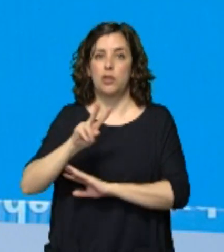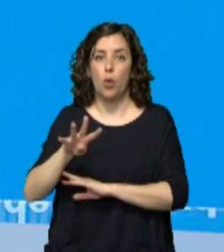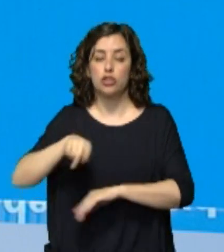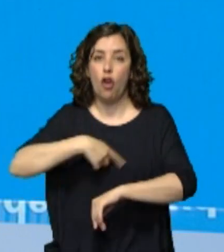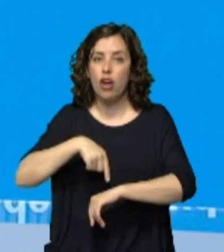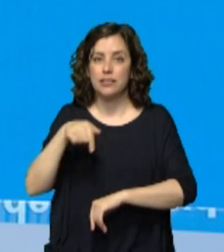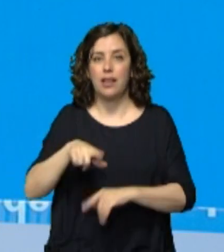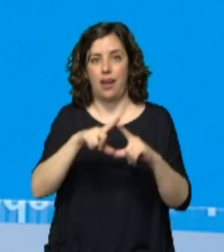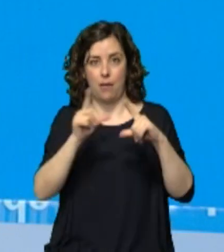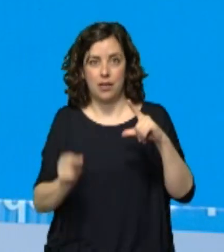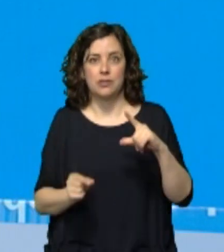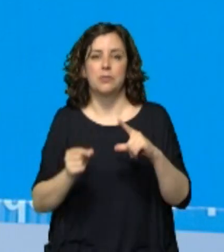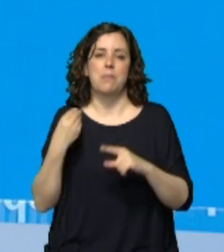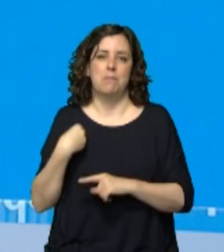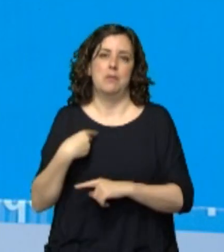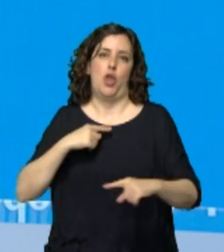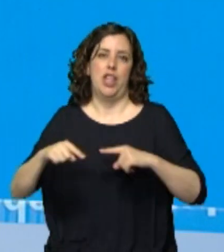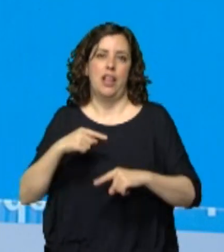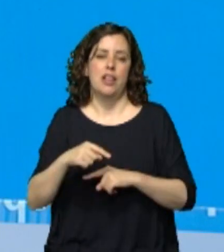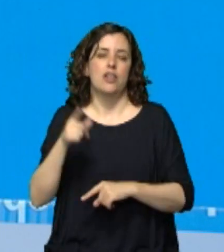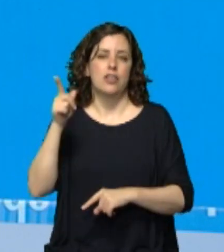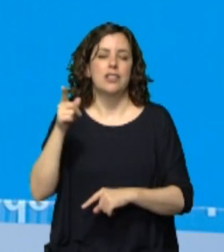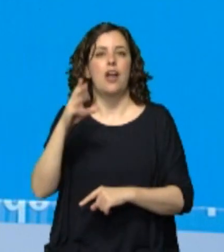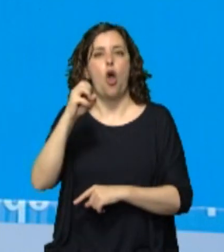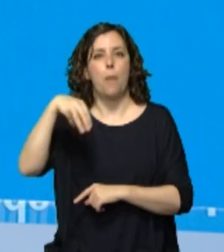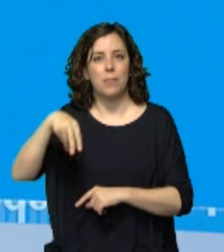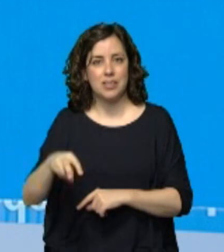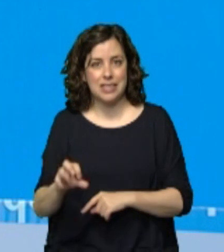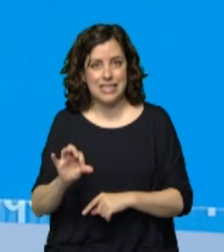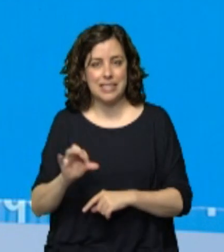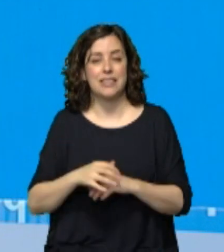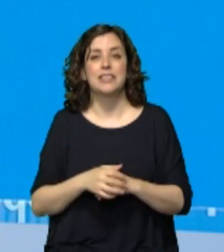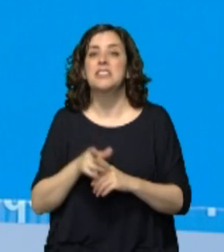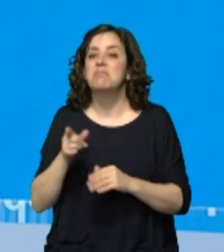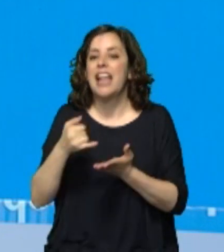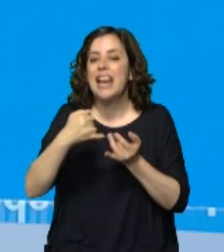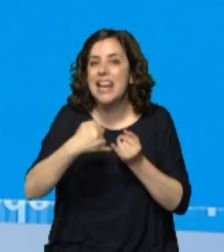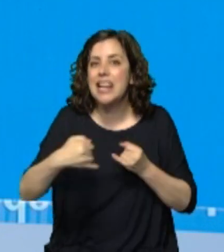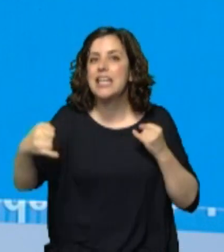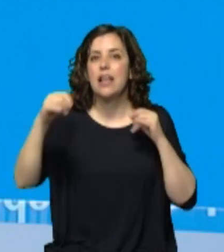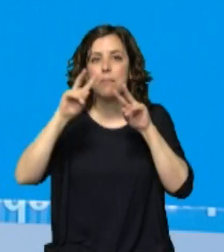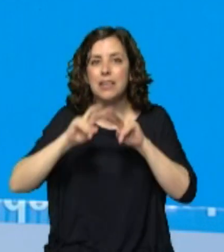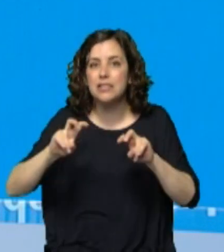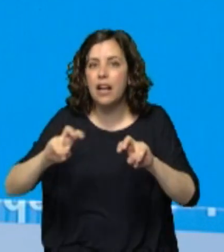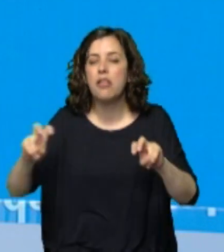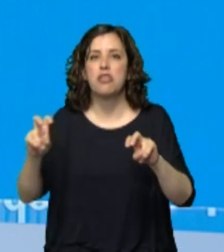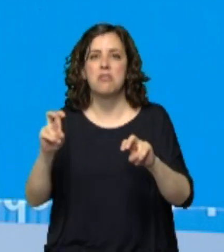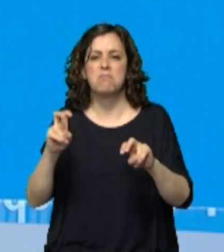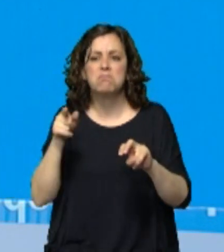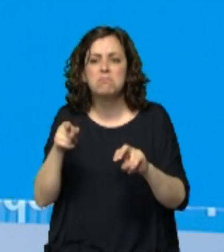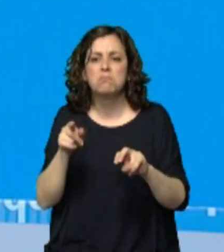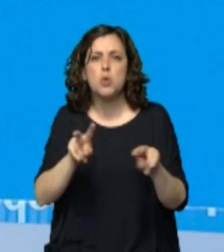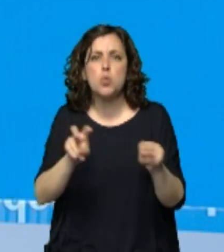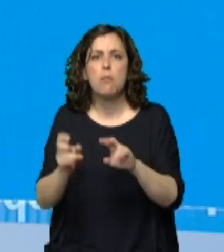OMS, María Neira, desde Ginebra, y puso sobre la mesa una línea de investigación que consiste en analizar esos nuevos casos, pocos como los que hay